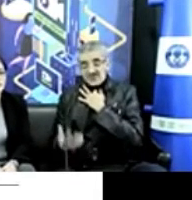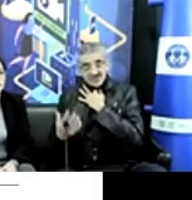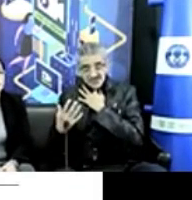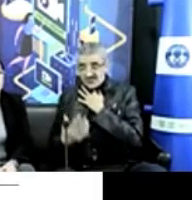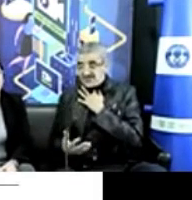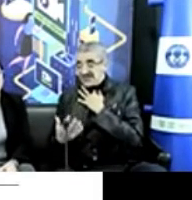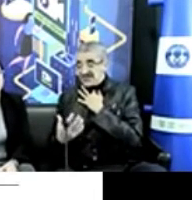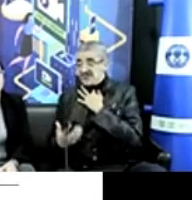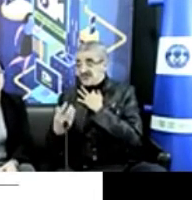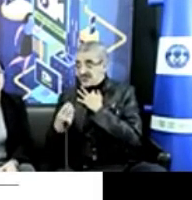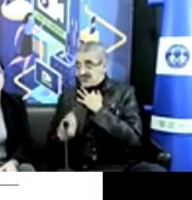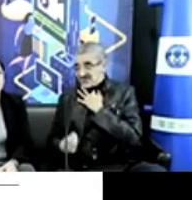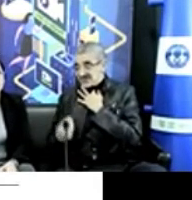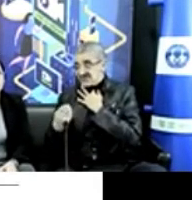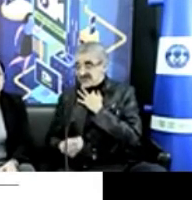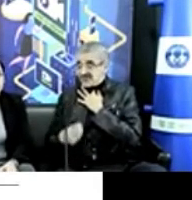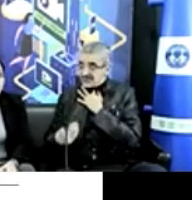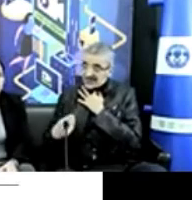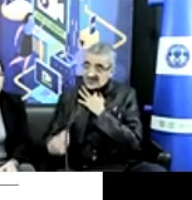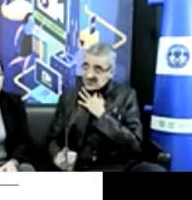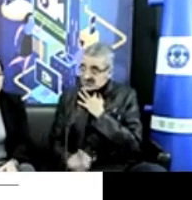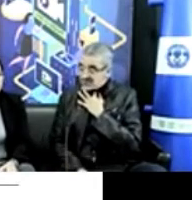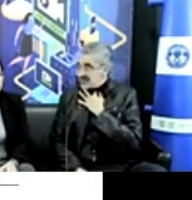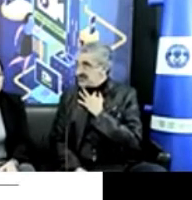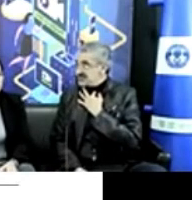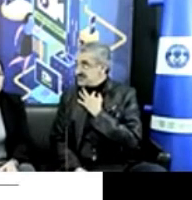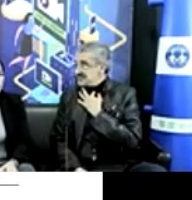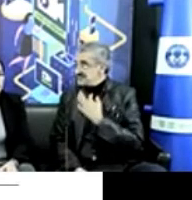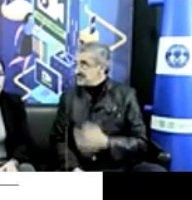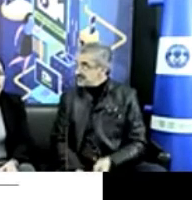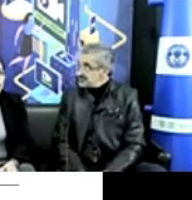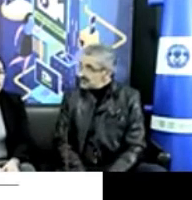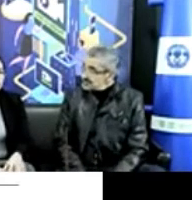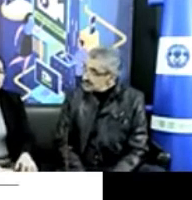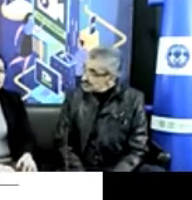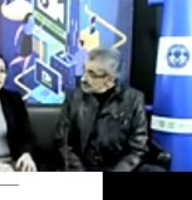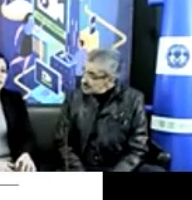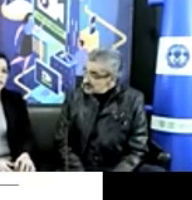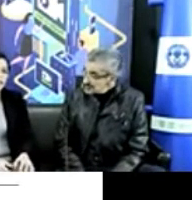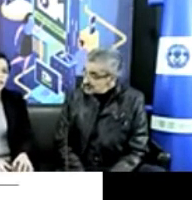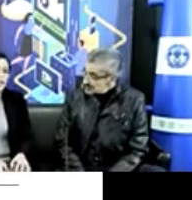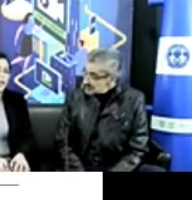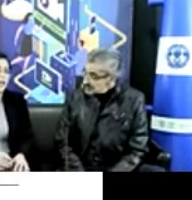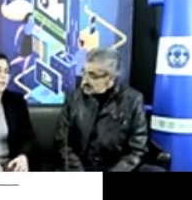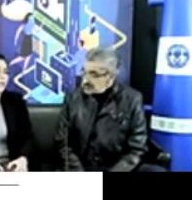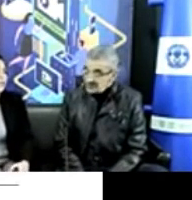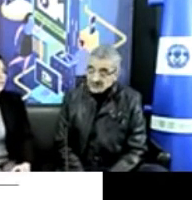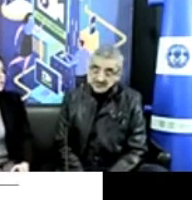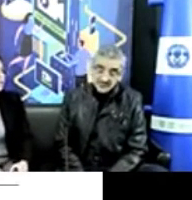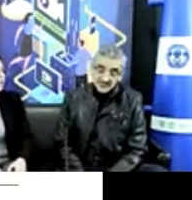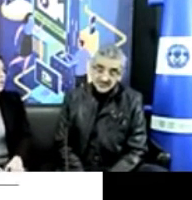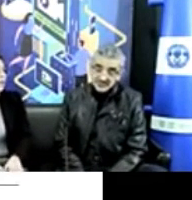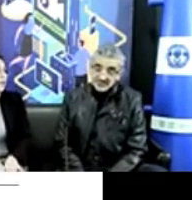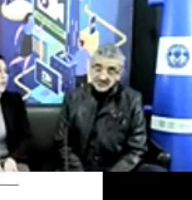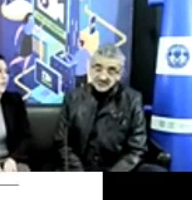sobre todo es importante que el compromiso sea por parte del usuario. Claro. Y que entonces aquí, pues